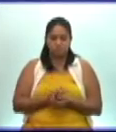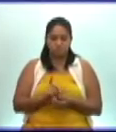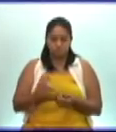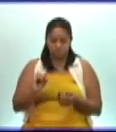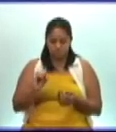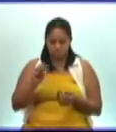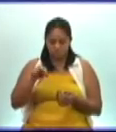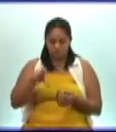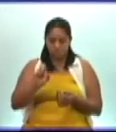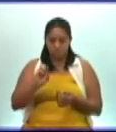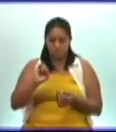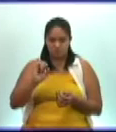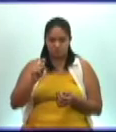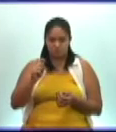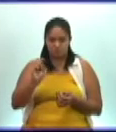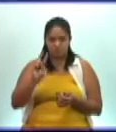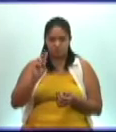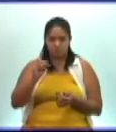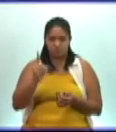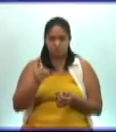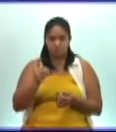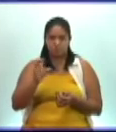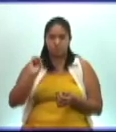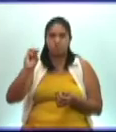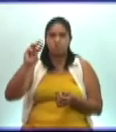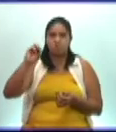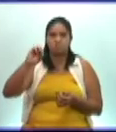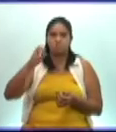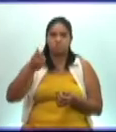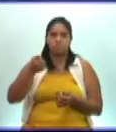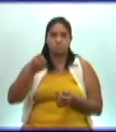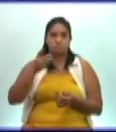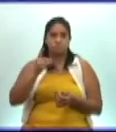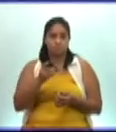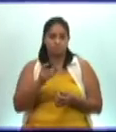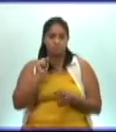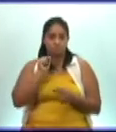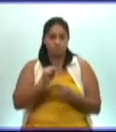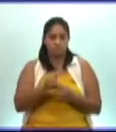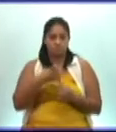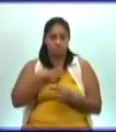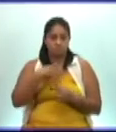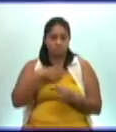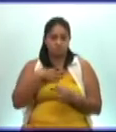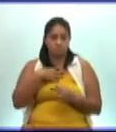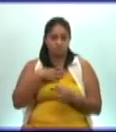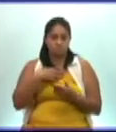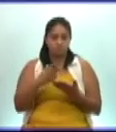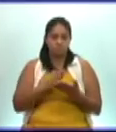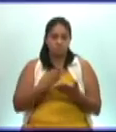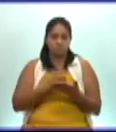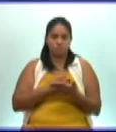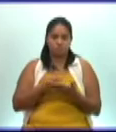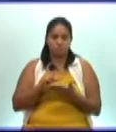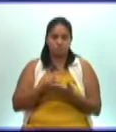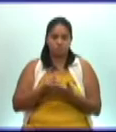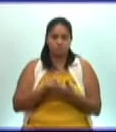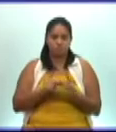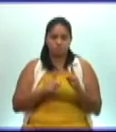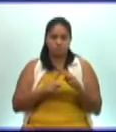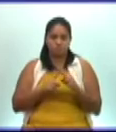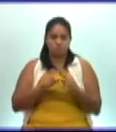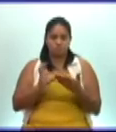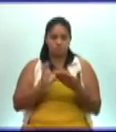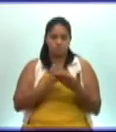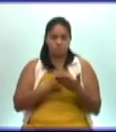luz empleada. En este caso, si tienen su libro de texto, lo abren, lo buscan,